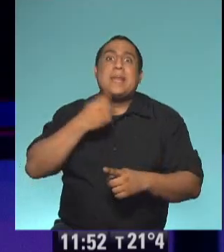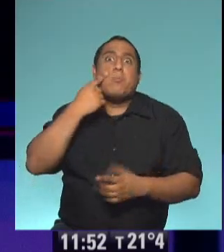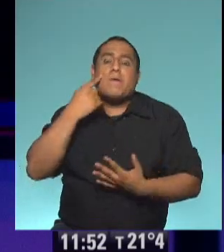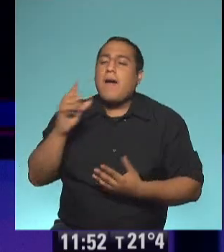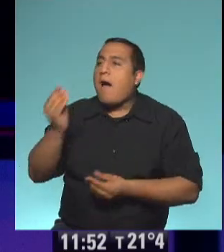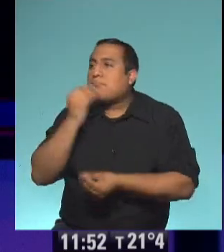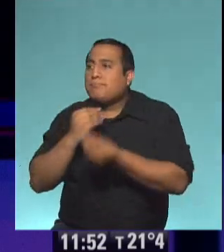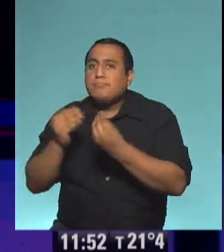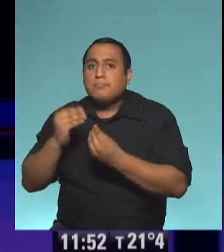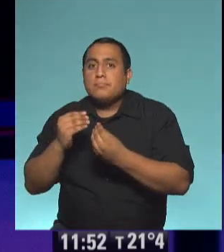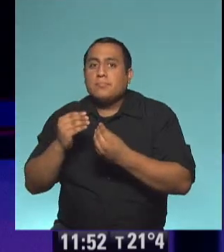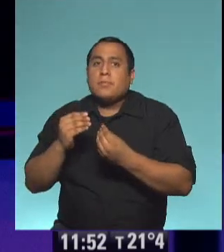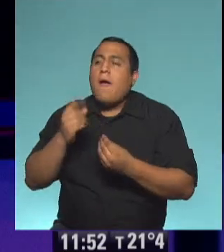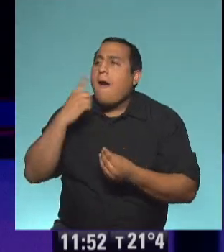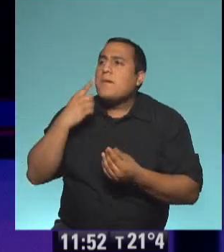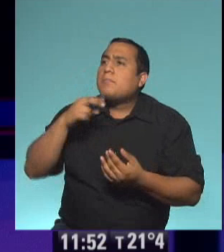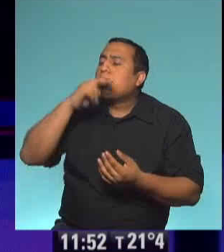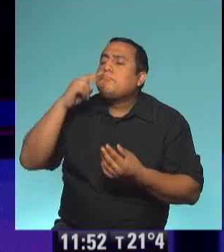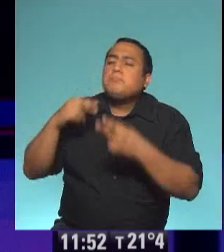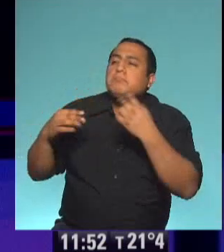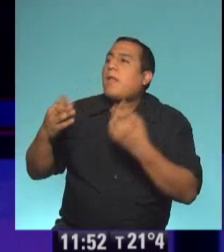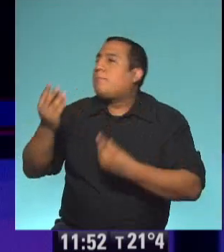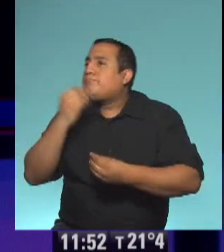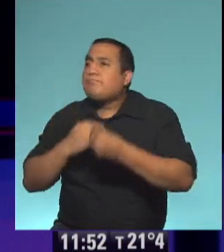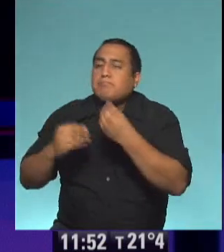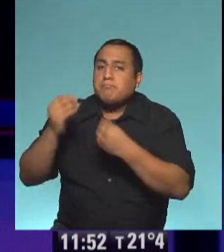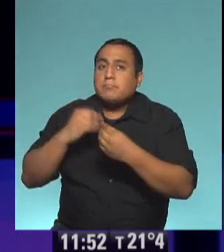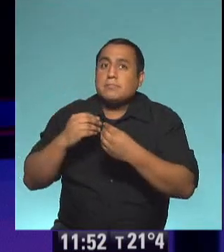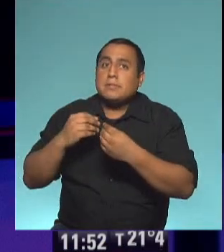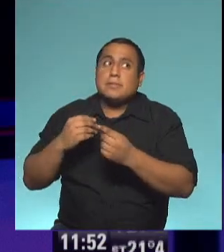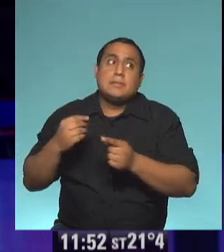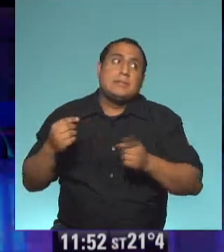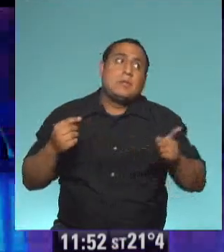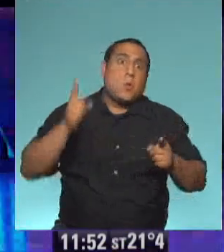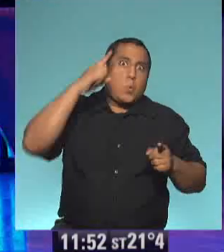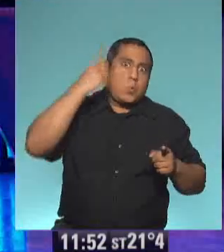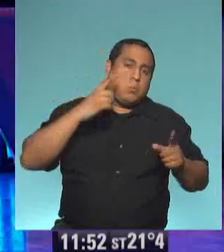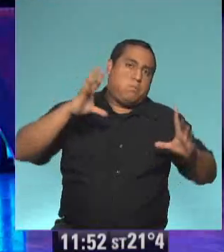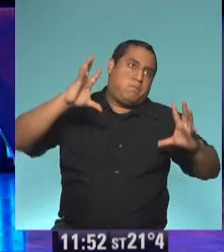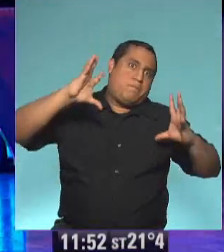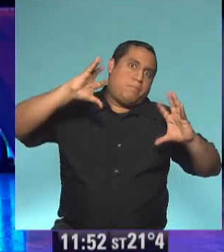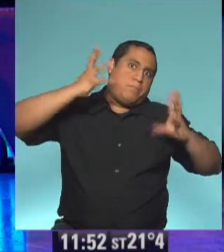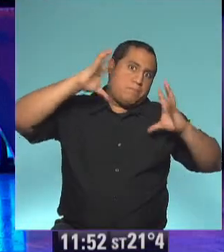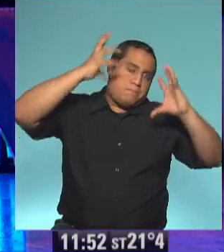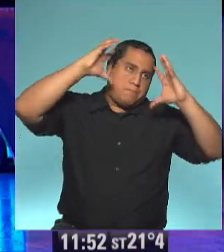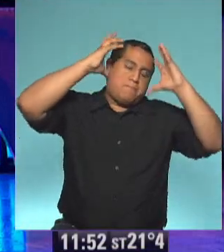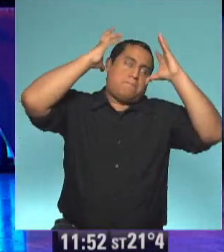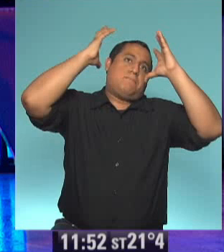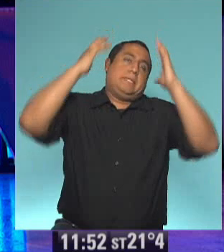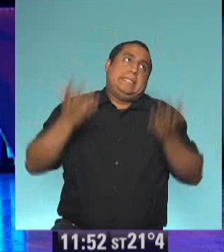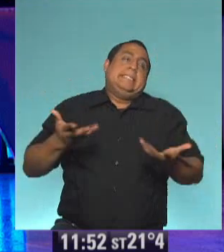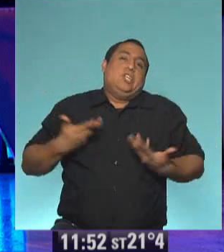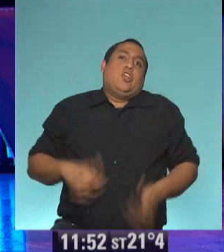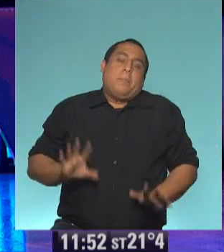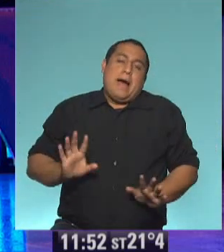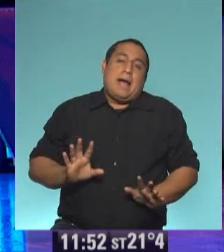Es natural que hayamos querido saborear esos olores. Y también es natural que el Rulo haya comenzado a enojarse seriamente.